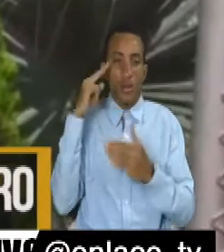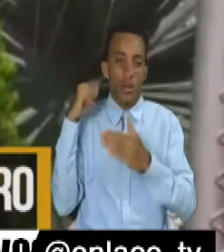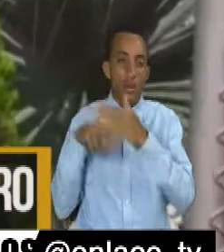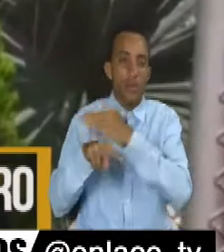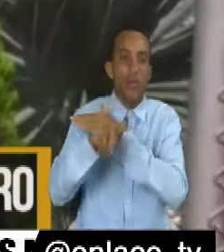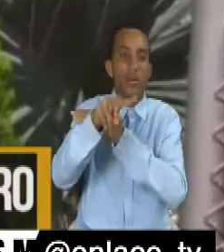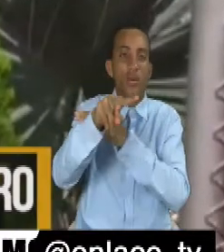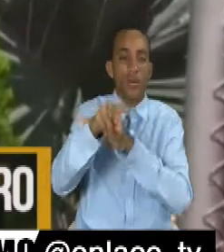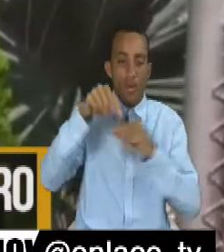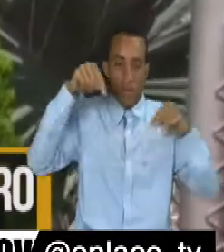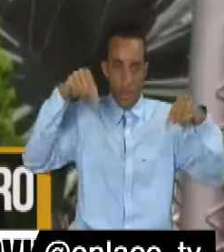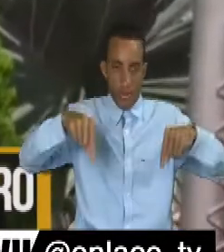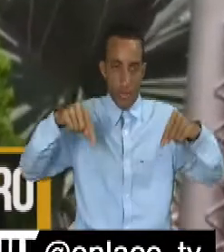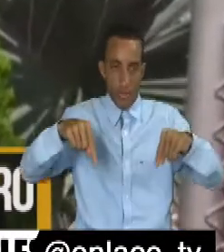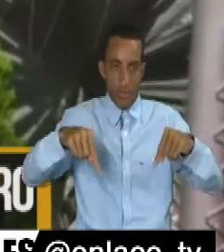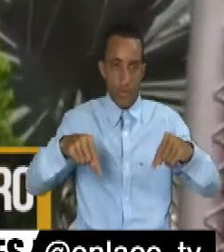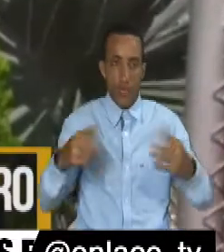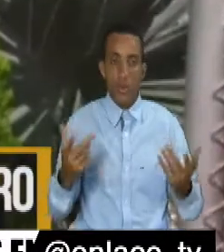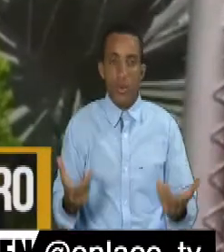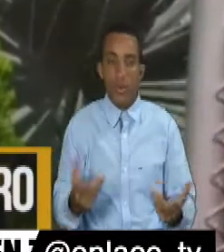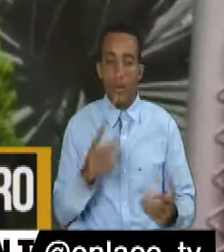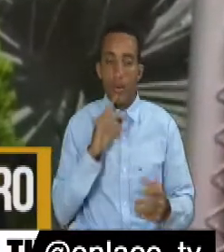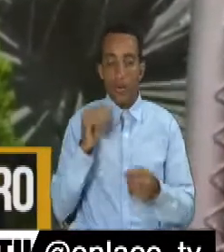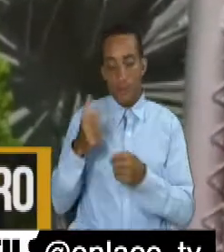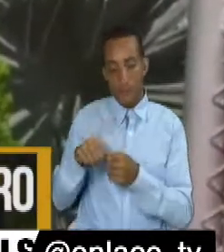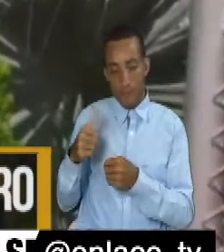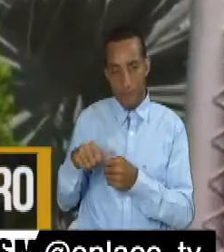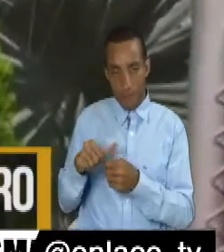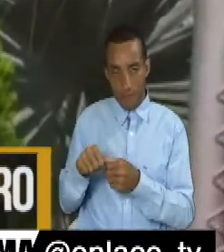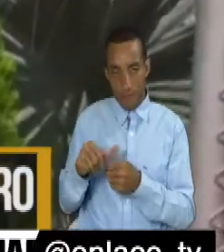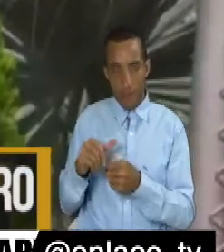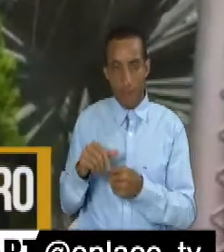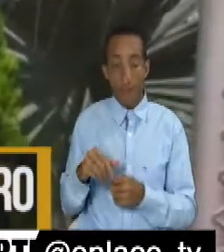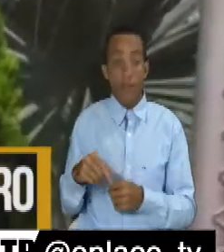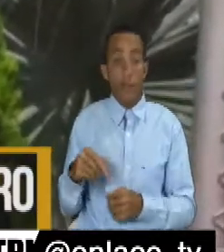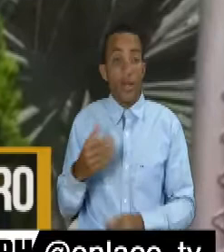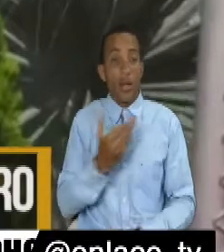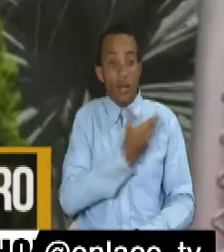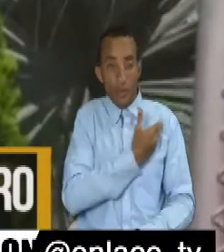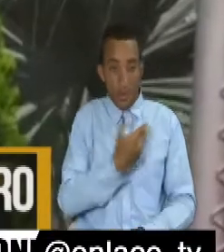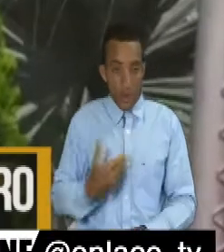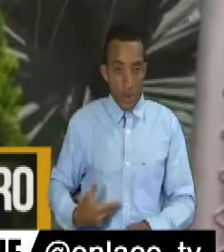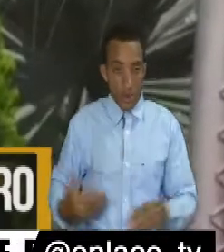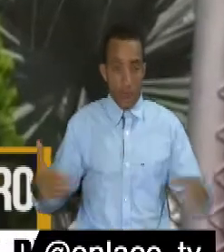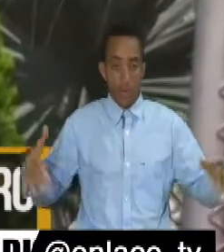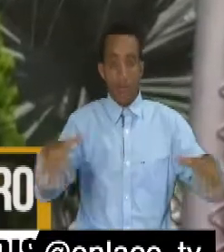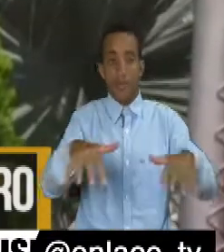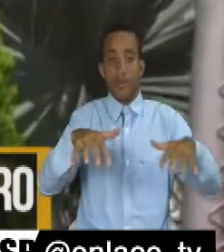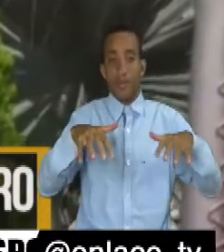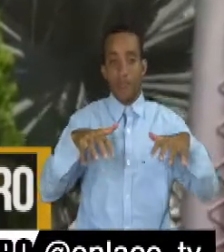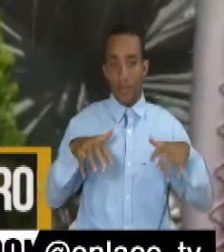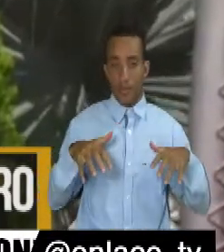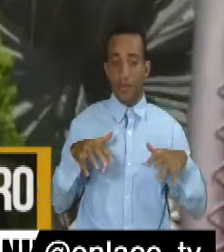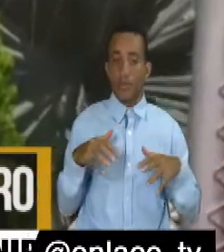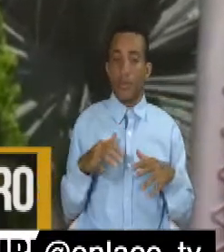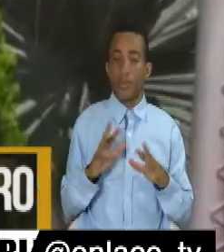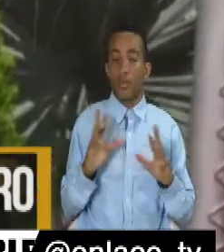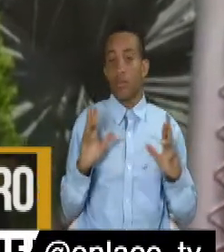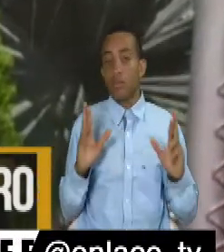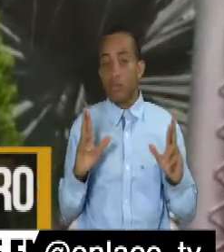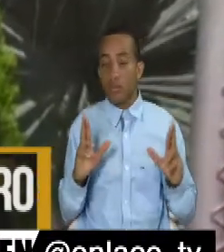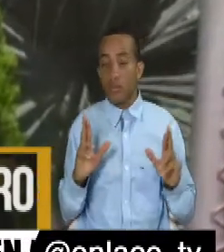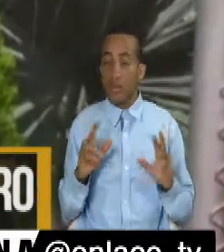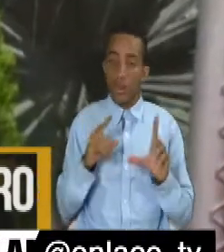esta jurisdicción por parte de Ecopetrol. Asegura el presidente de la Asamblea que esperan tener un